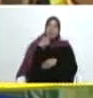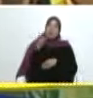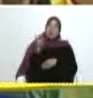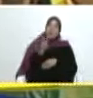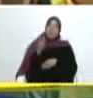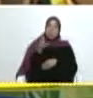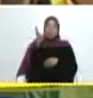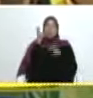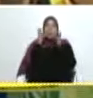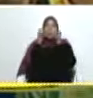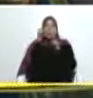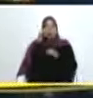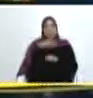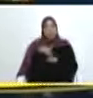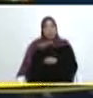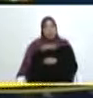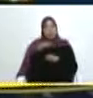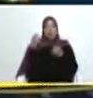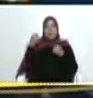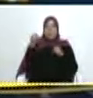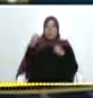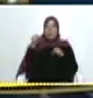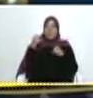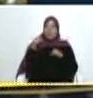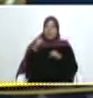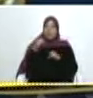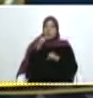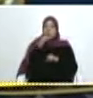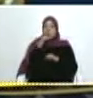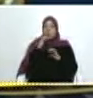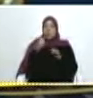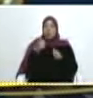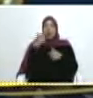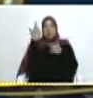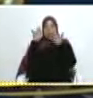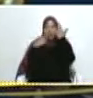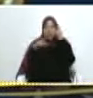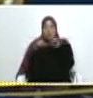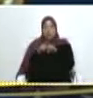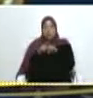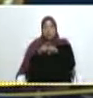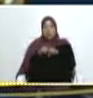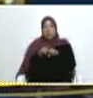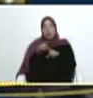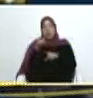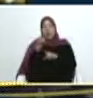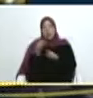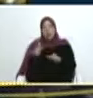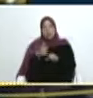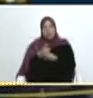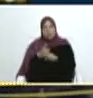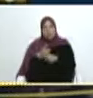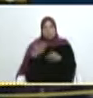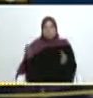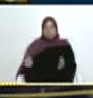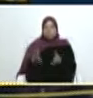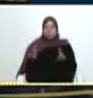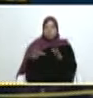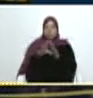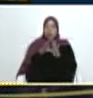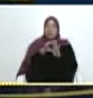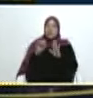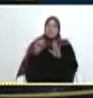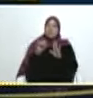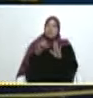fuimos escuchando al pueblo. Ese ejercicio constituyente que inició el comandante Chávez apenas llegó al poder, nosotros lo seguimos